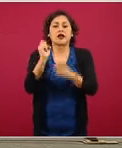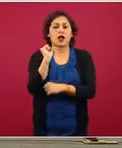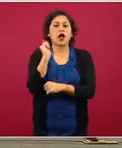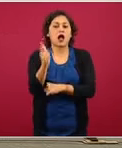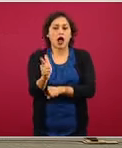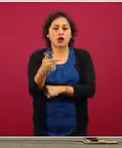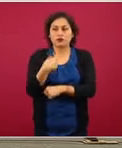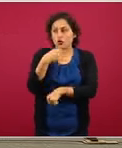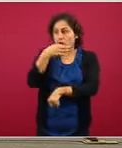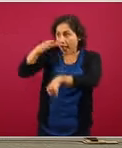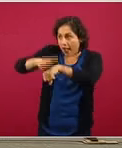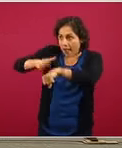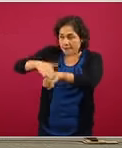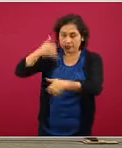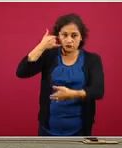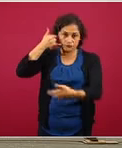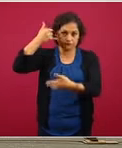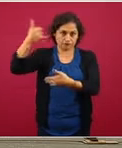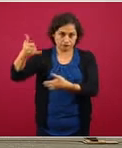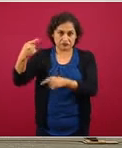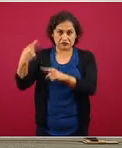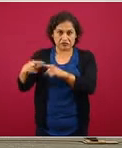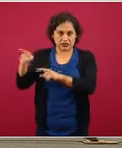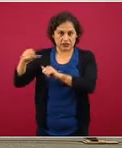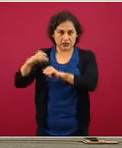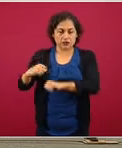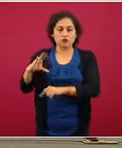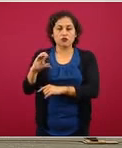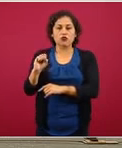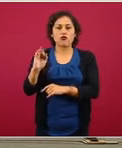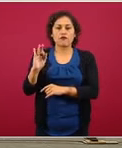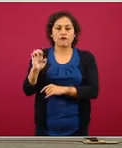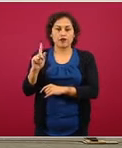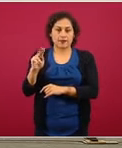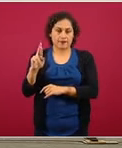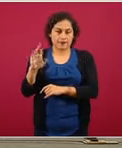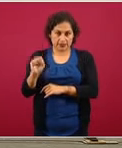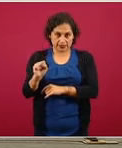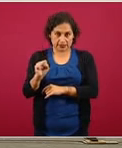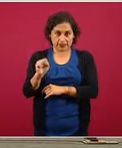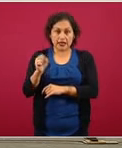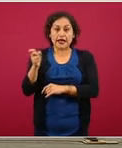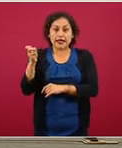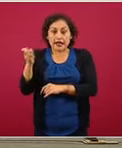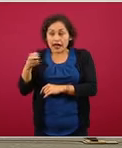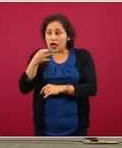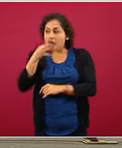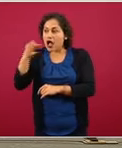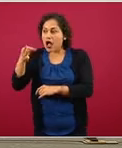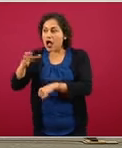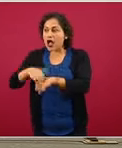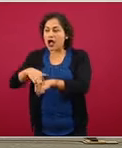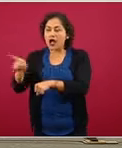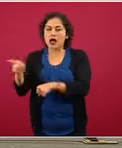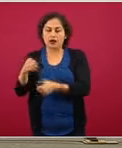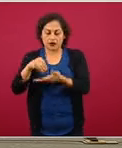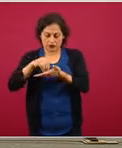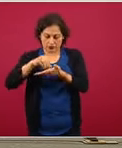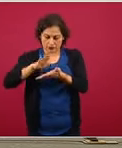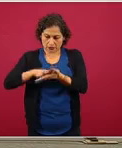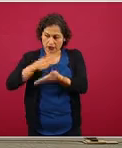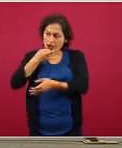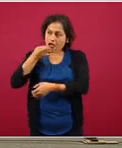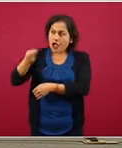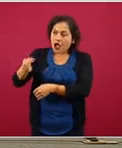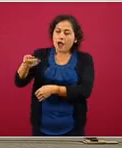lo reporto, ¿sí?, a la COFEPRIS, y ese evento sirve para que el laboratorio